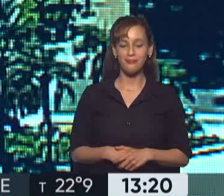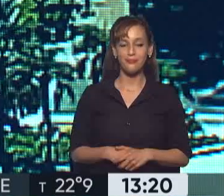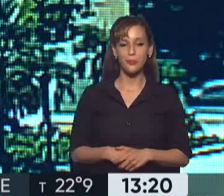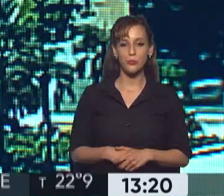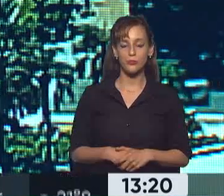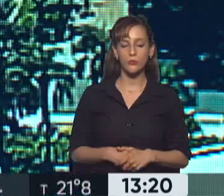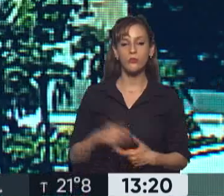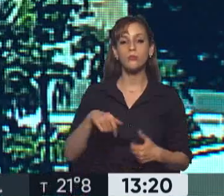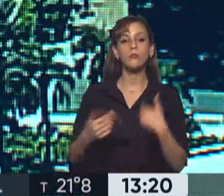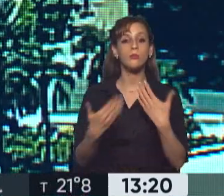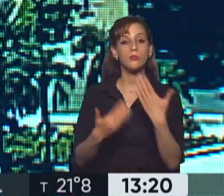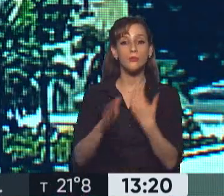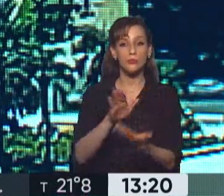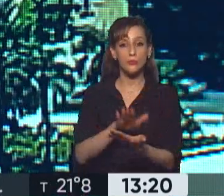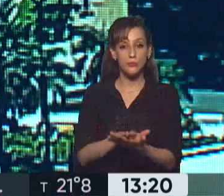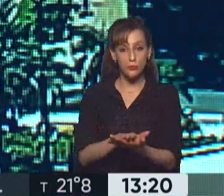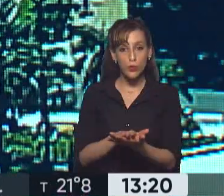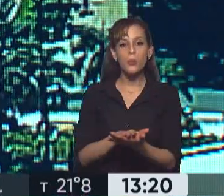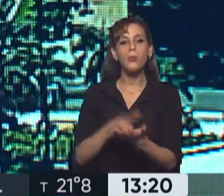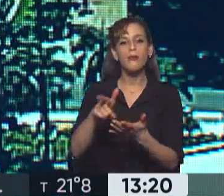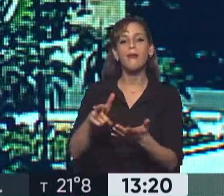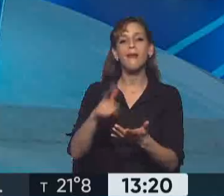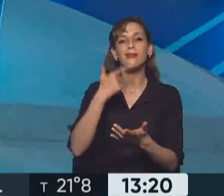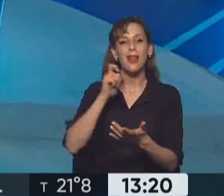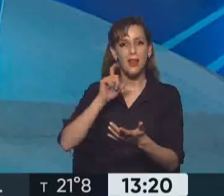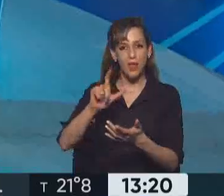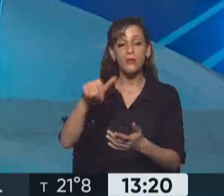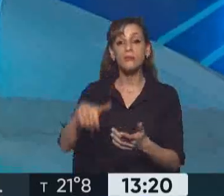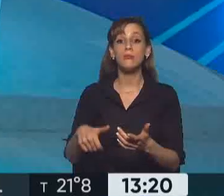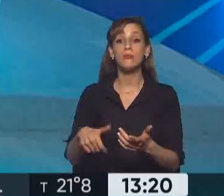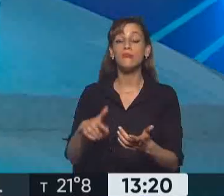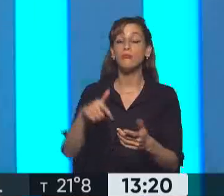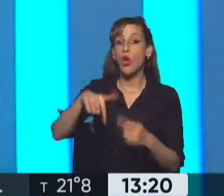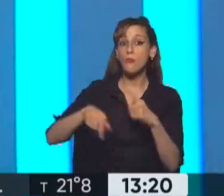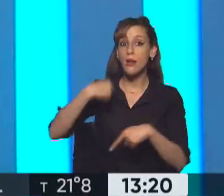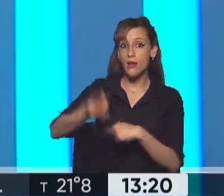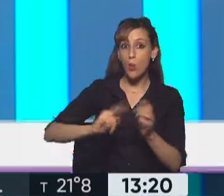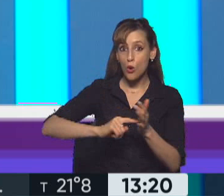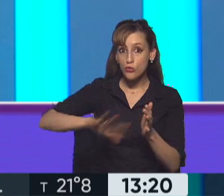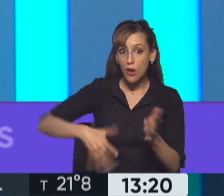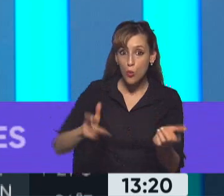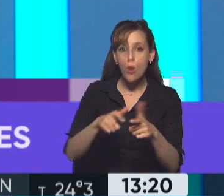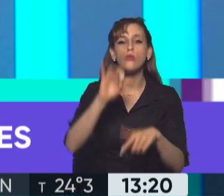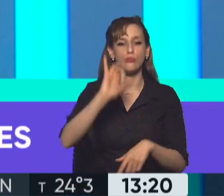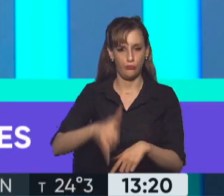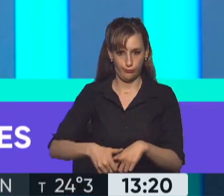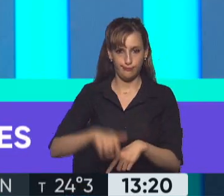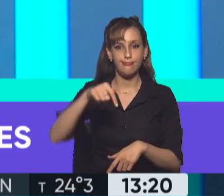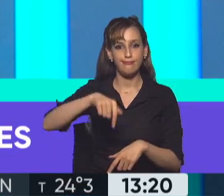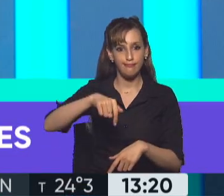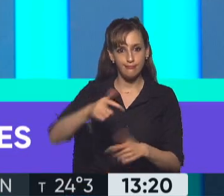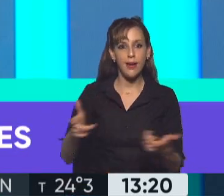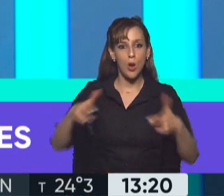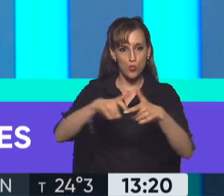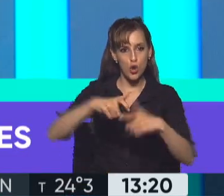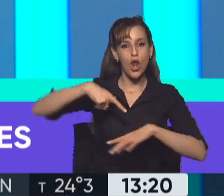vamos a hablar de la celac rol de la torre hoy y mañana en buenos aires- exactamente esta noche con una cena para los cancilleres de